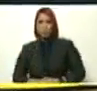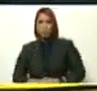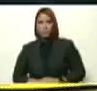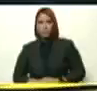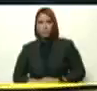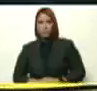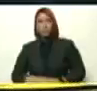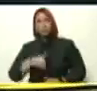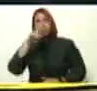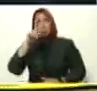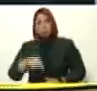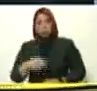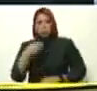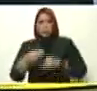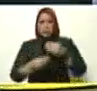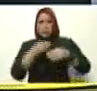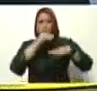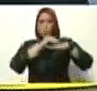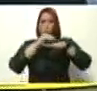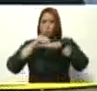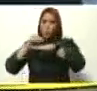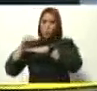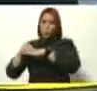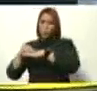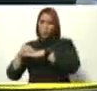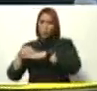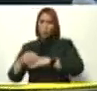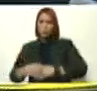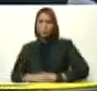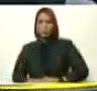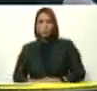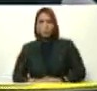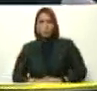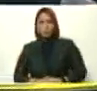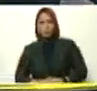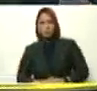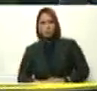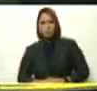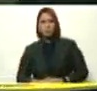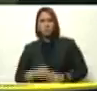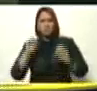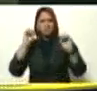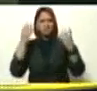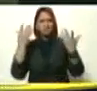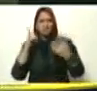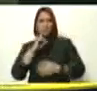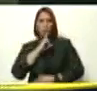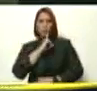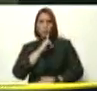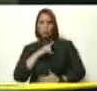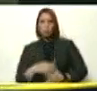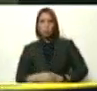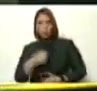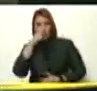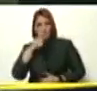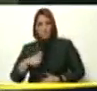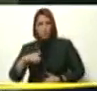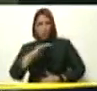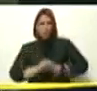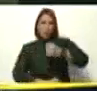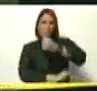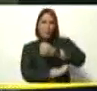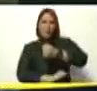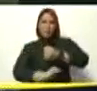y también se hizo una consulta, y adivinen el nombre que el pueblo desde la base